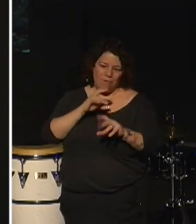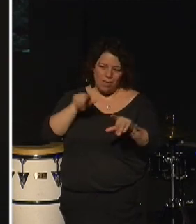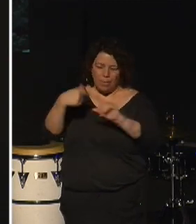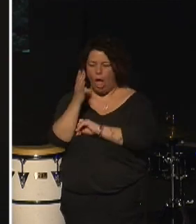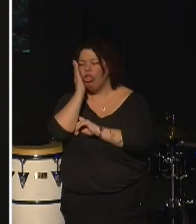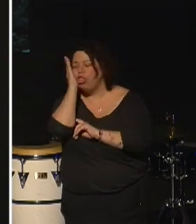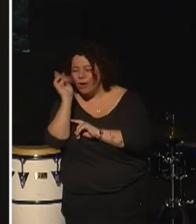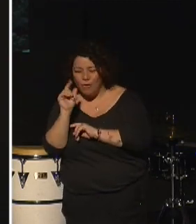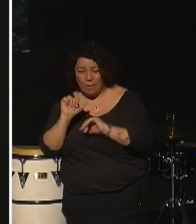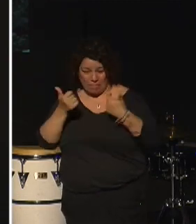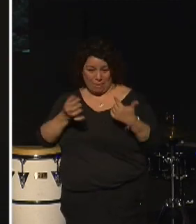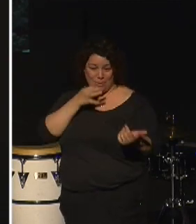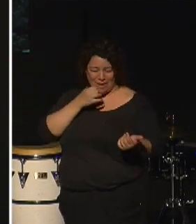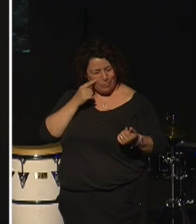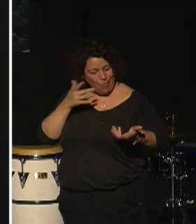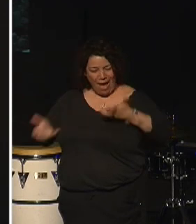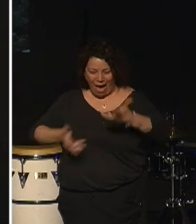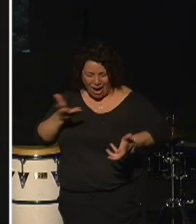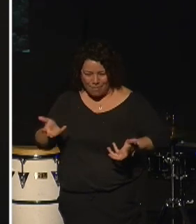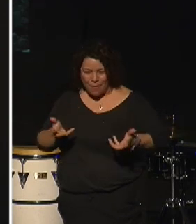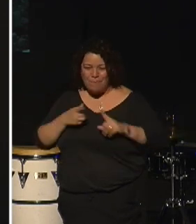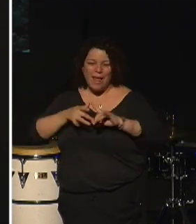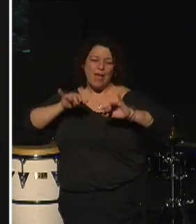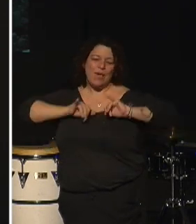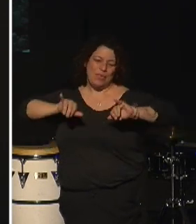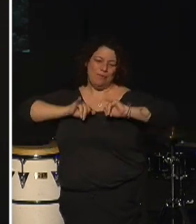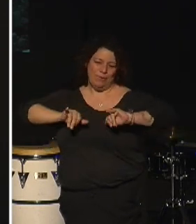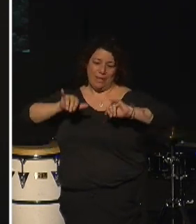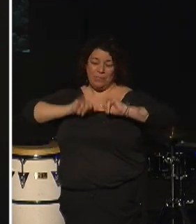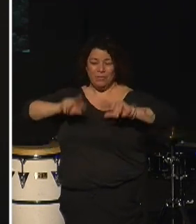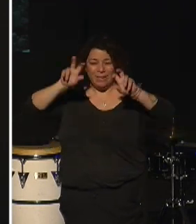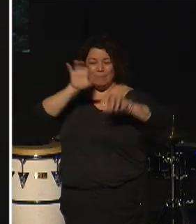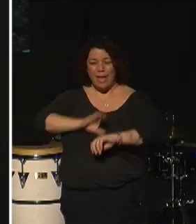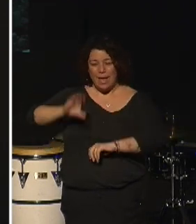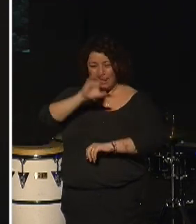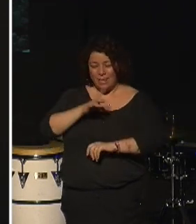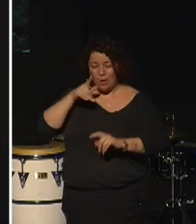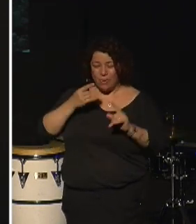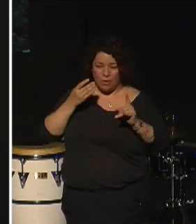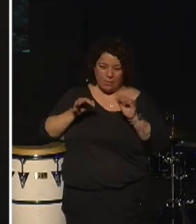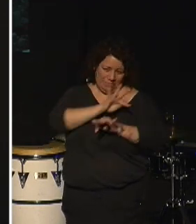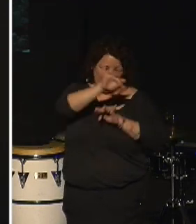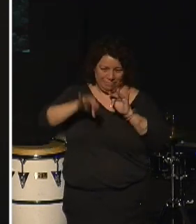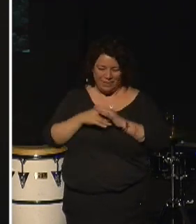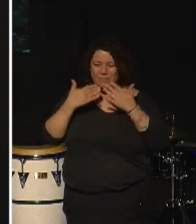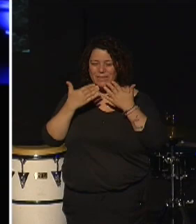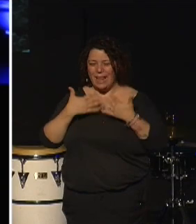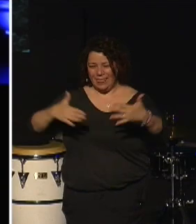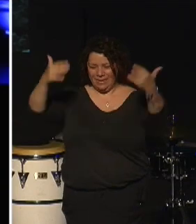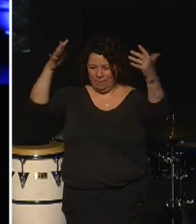y que empezamos la tarde, y animaros a que disfrutéis todo lo posible de la ciencia que os van a contar hoy. Muchas gracias.